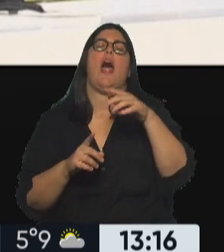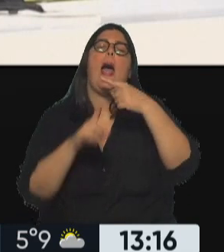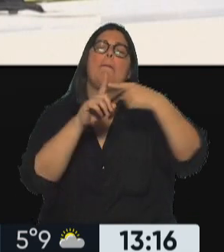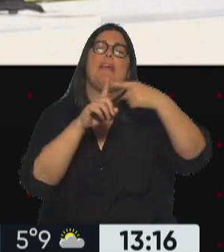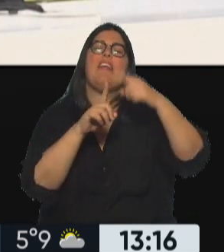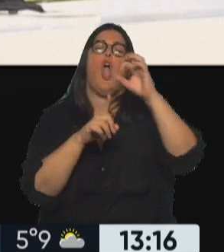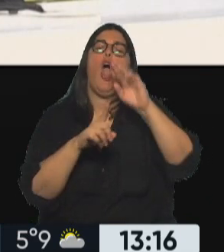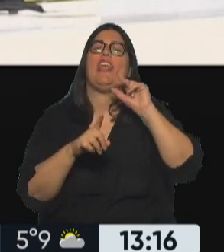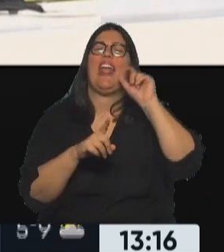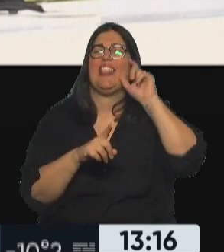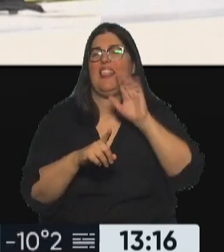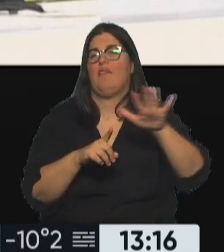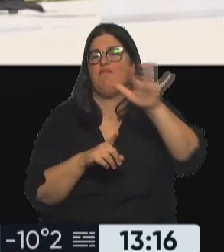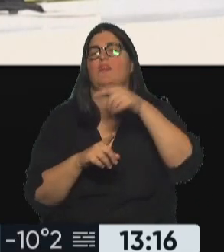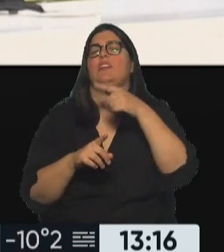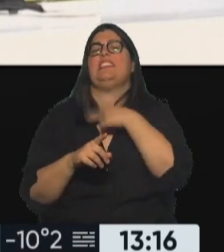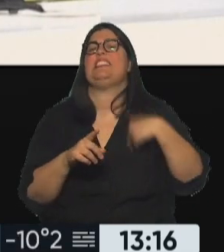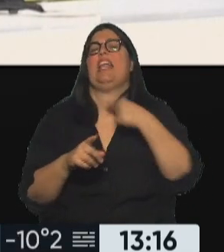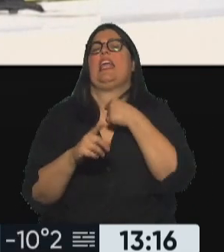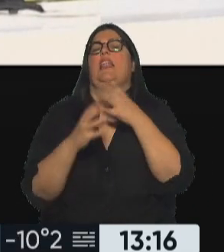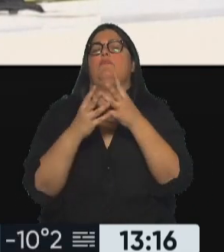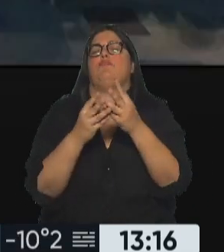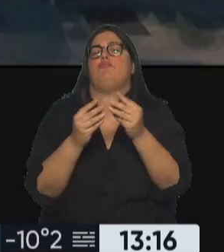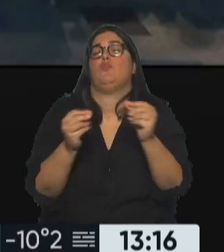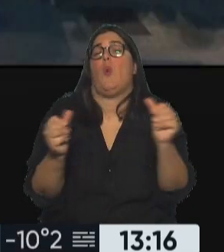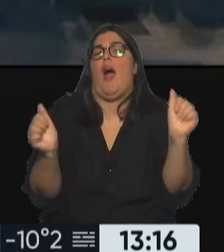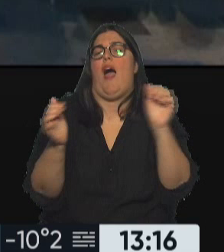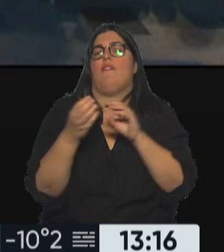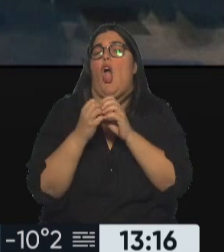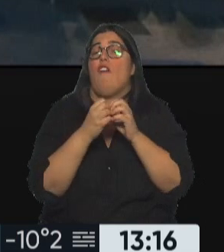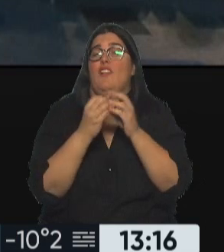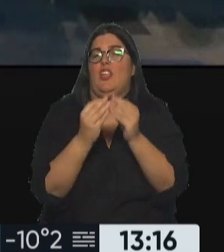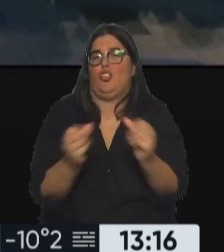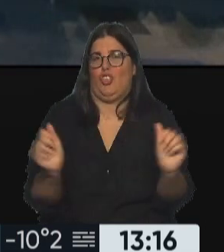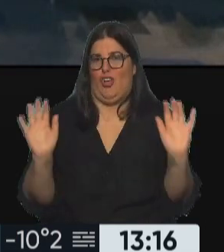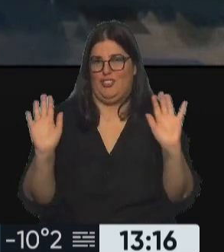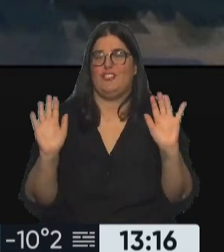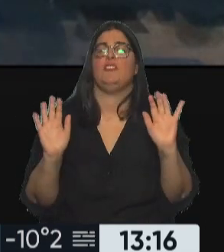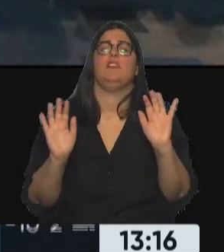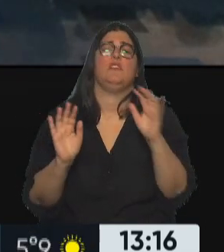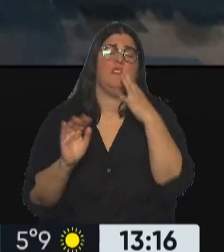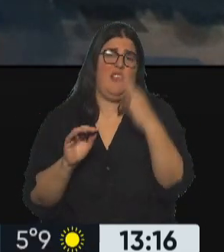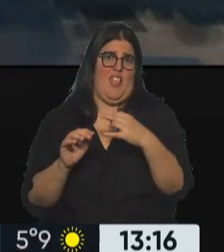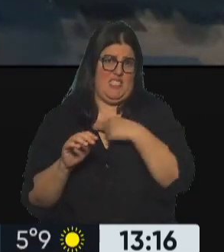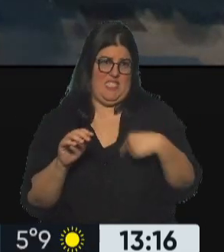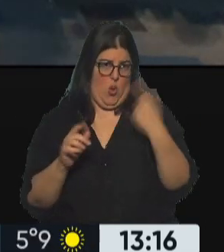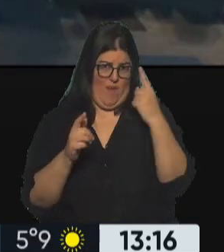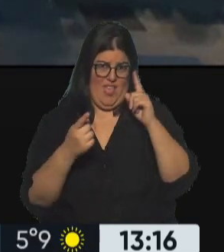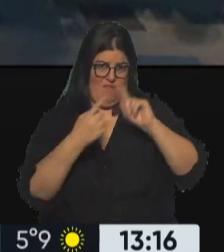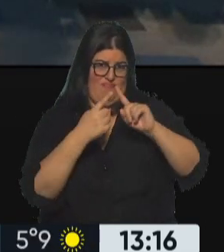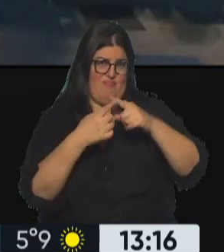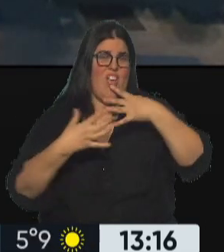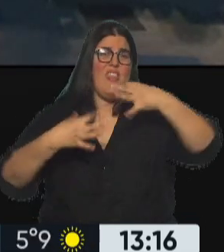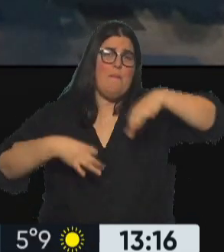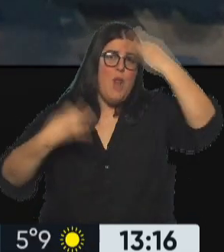que hasta hace pocos meses Irán y Arabia Saudita no tenían relaciones diplomáticas y estaban participando indirectamente